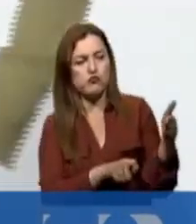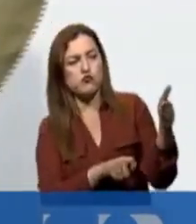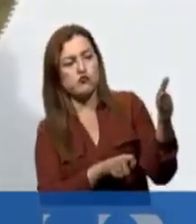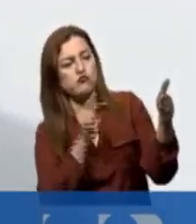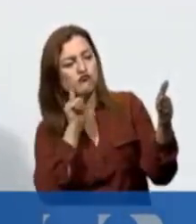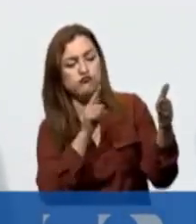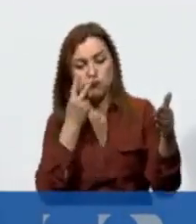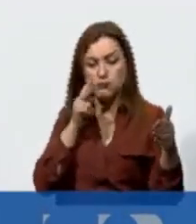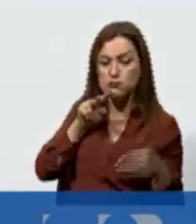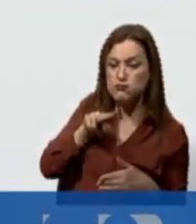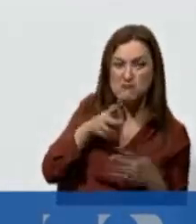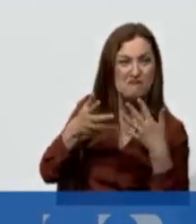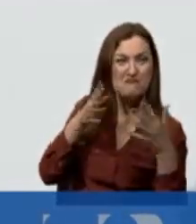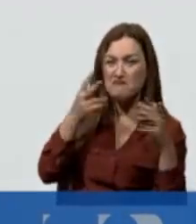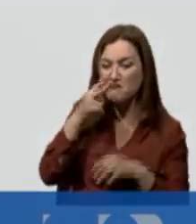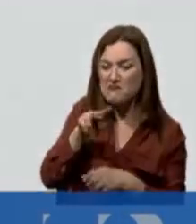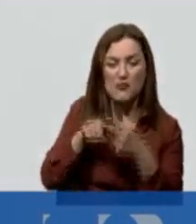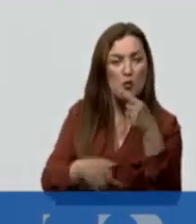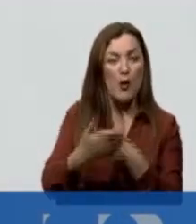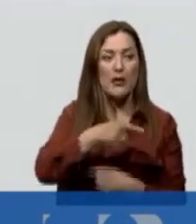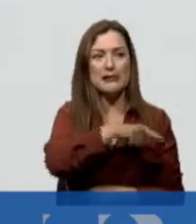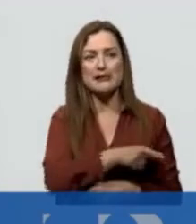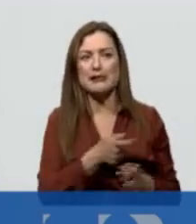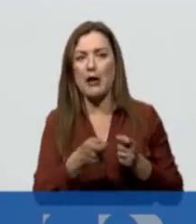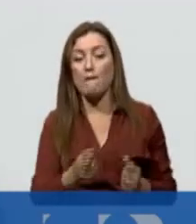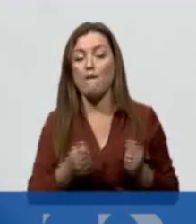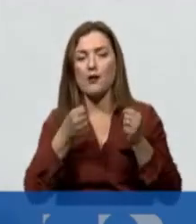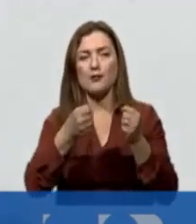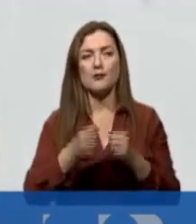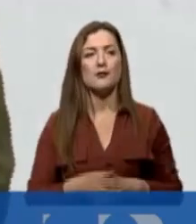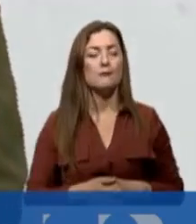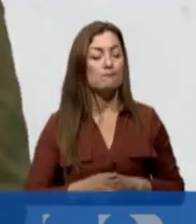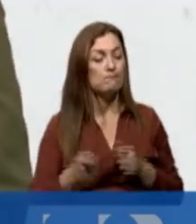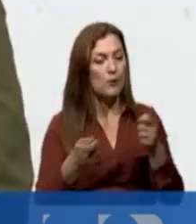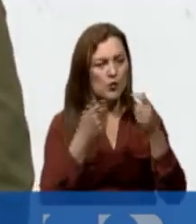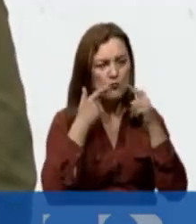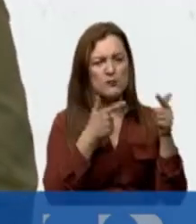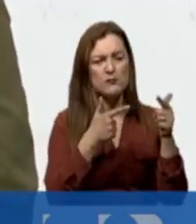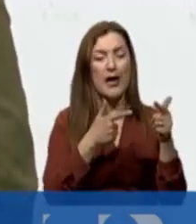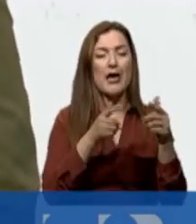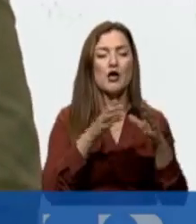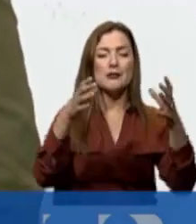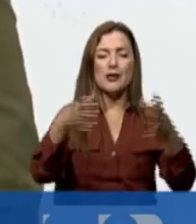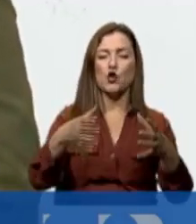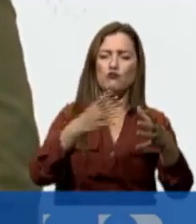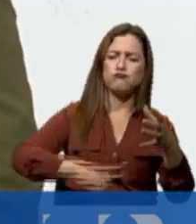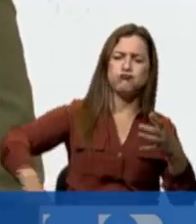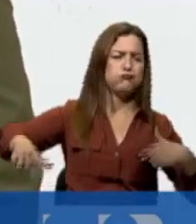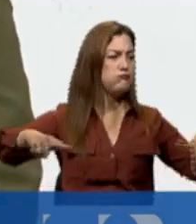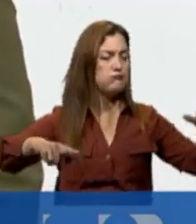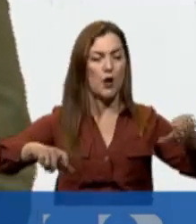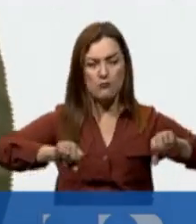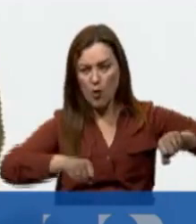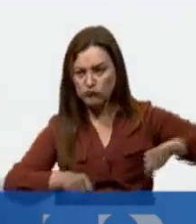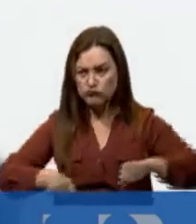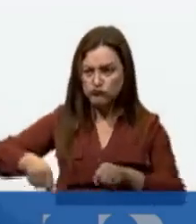intensificarán acá. Sí, efectivamente, aparte de los controles fijos, de los operativos fijos que vamos a realizar en todo el sector, estamos haciendo también operativos móviles.